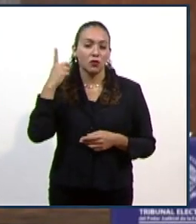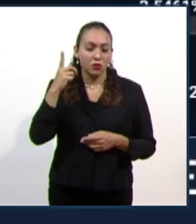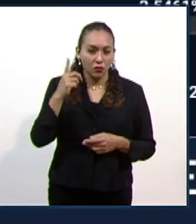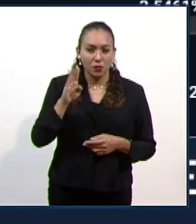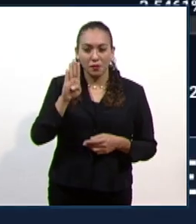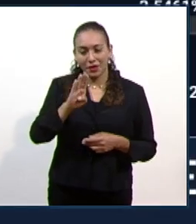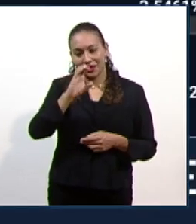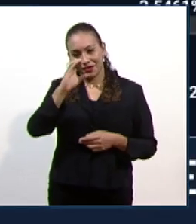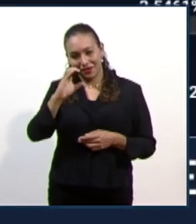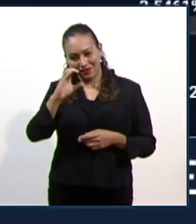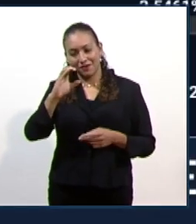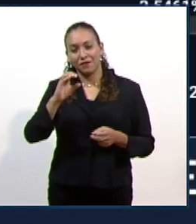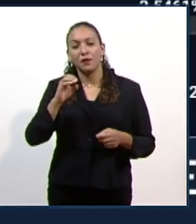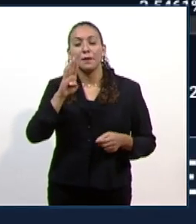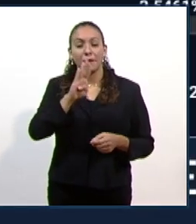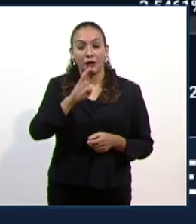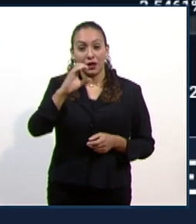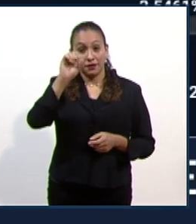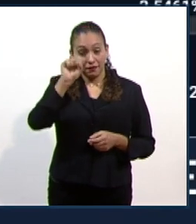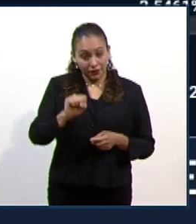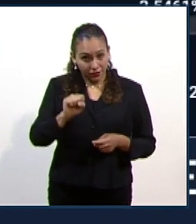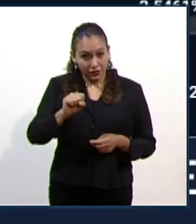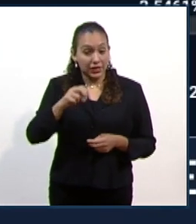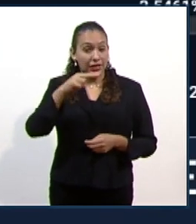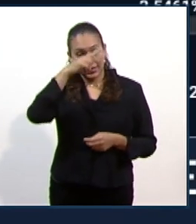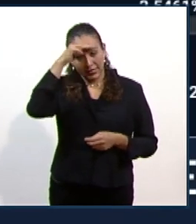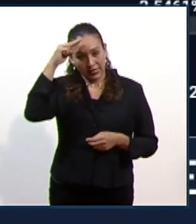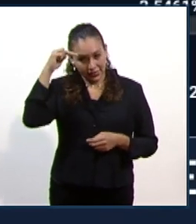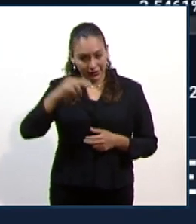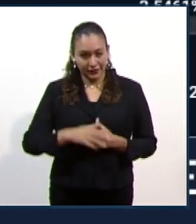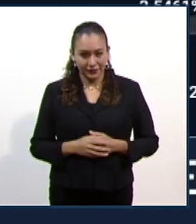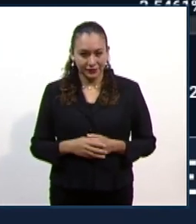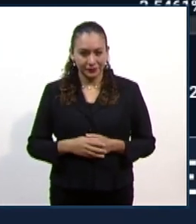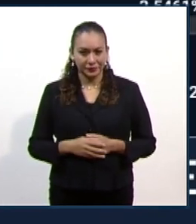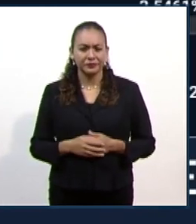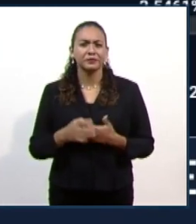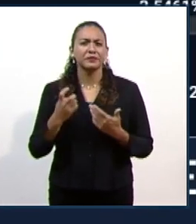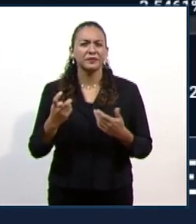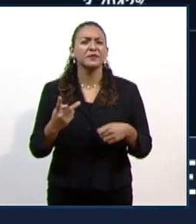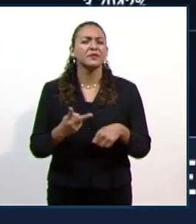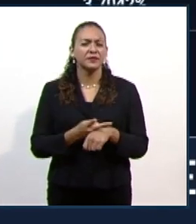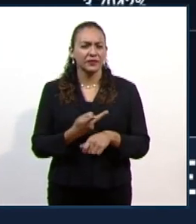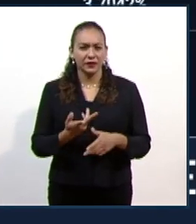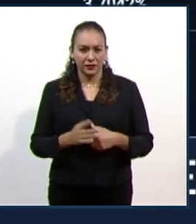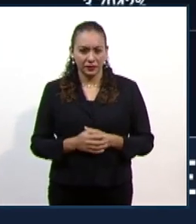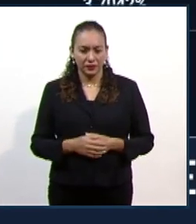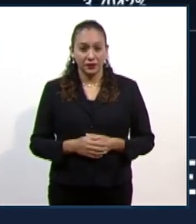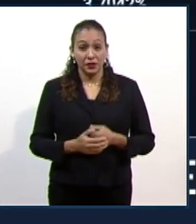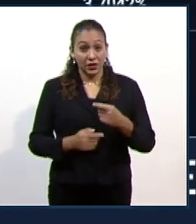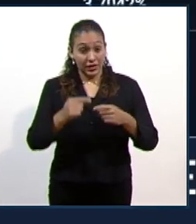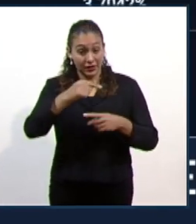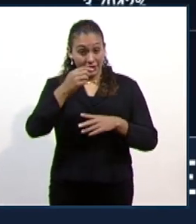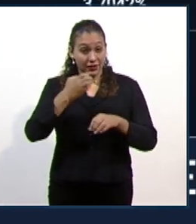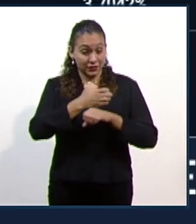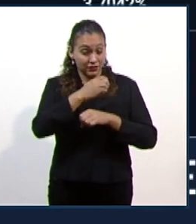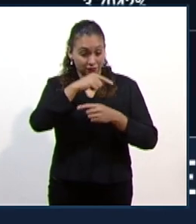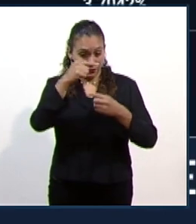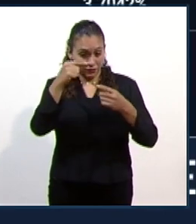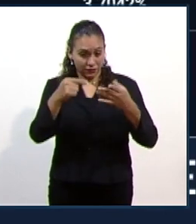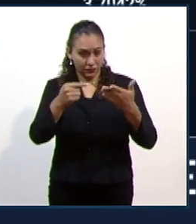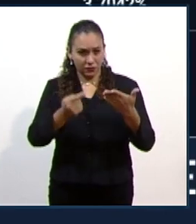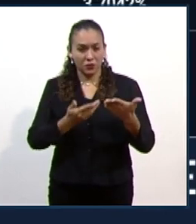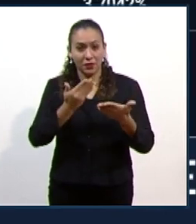Baja California Sur y Nayarit. Lo anterior, pues algunos de estos se presentaron de